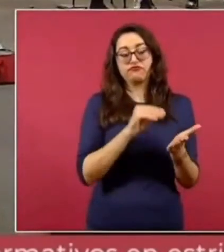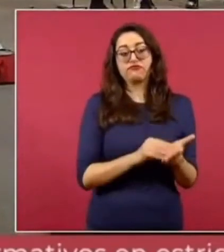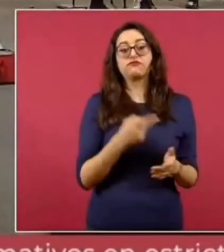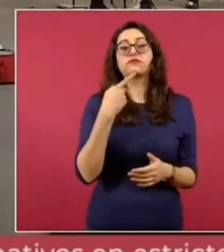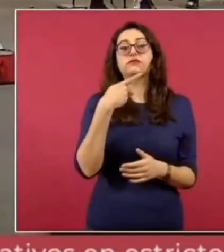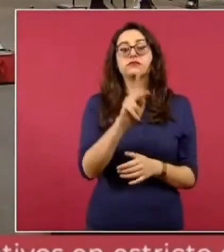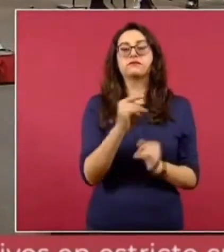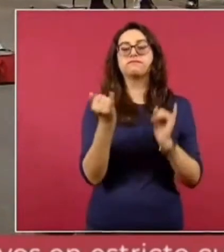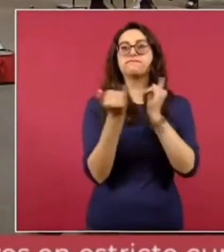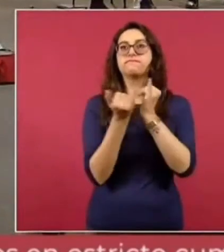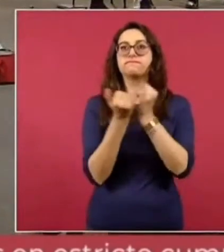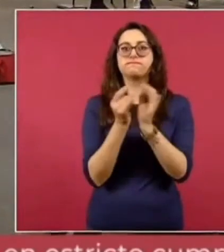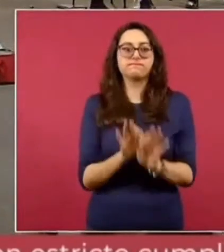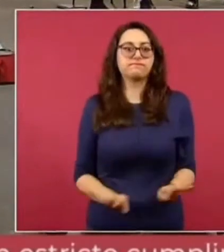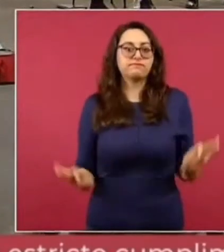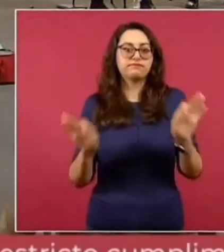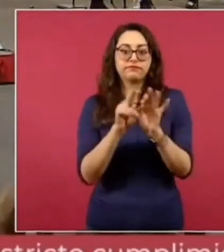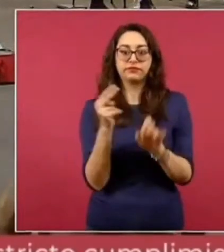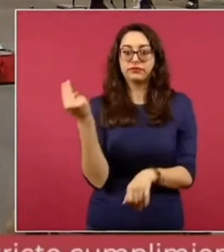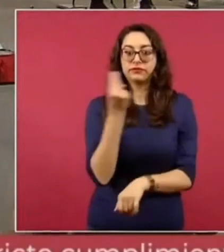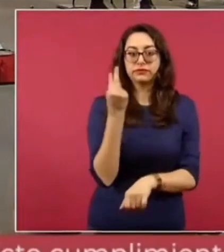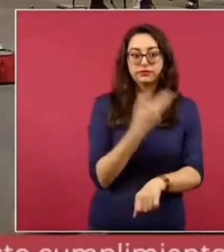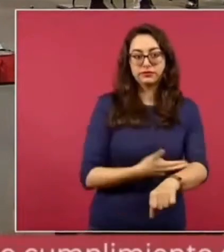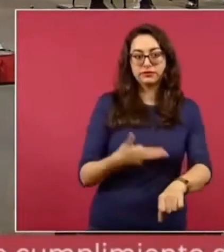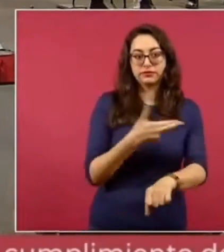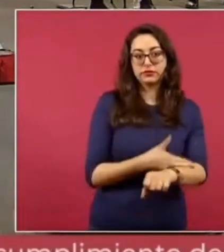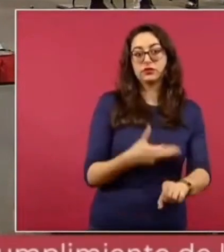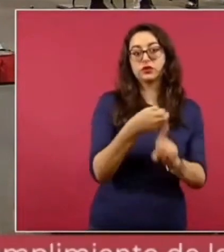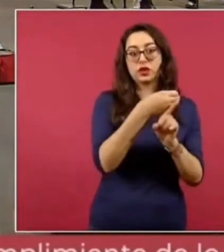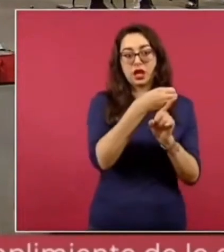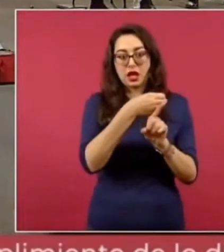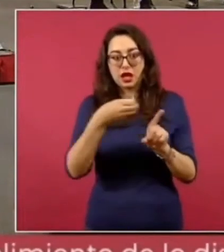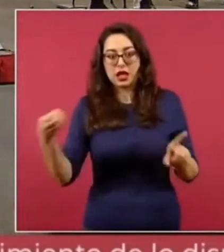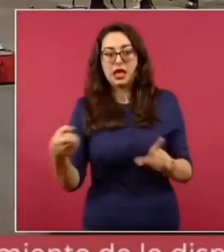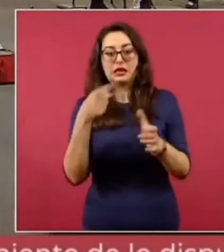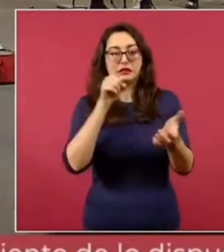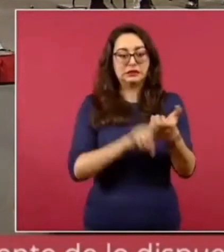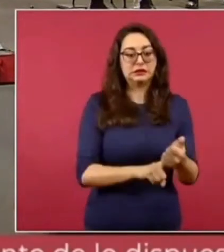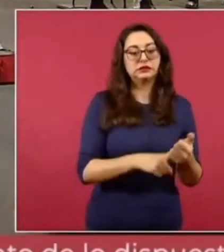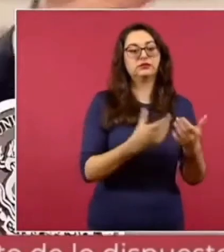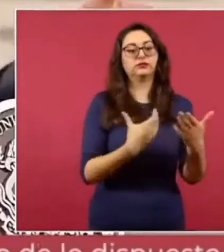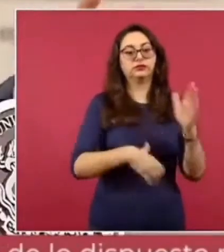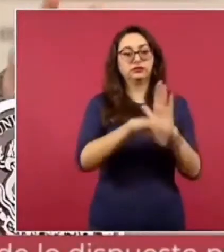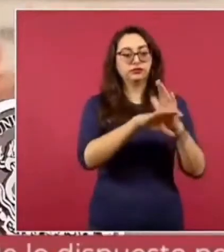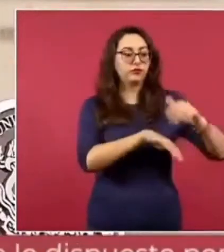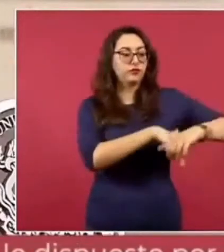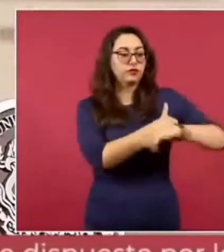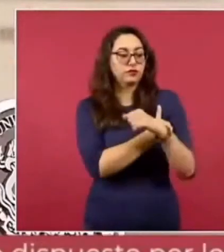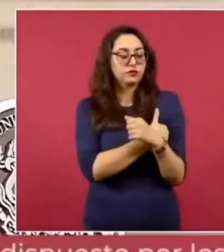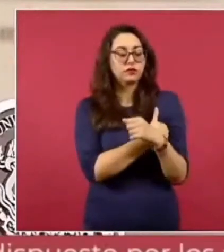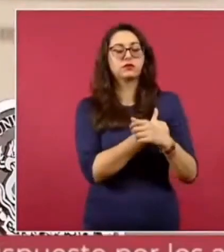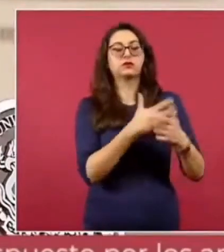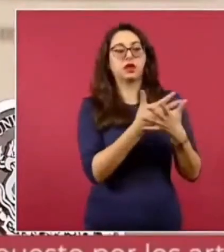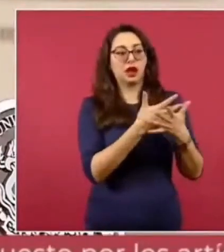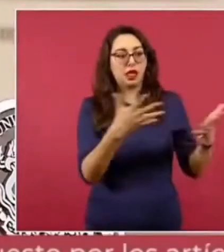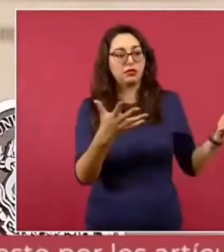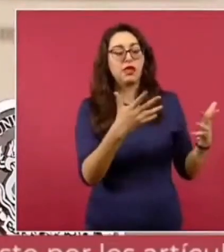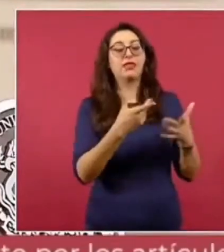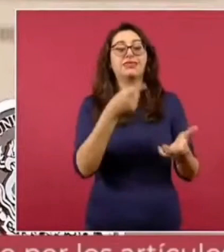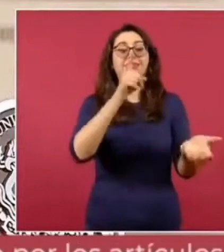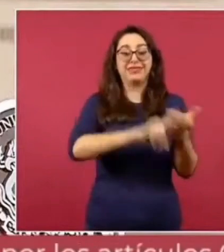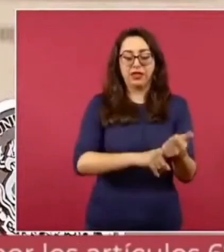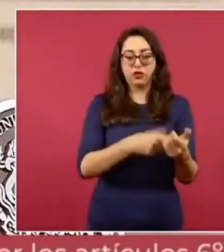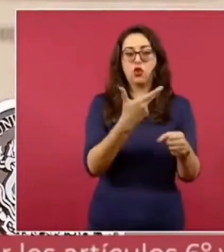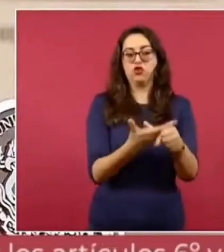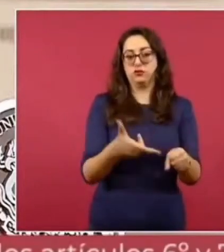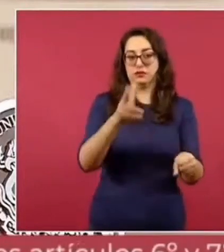reordenamiento básico, elemental de los almacenes en los hospitales y de las propias farmacias.